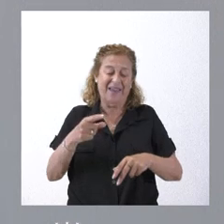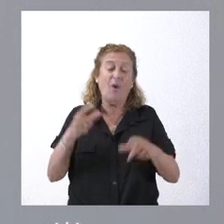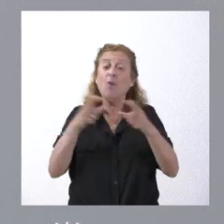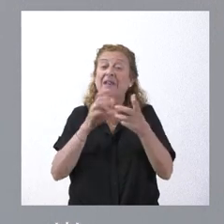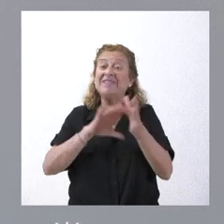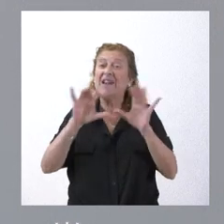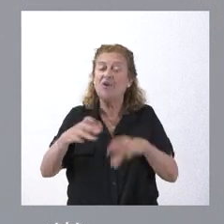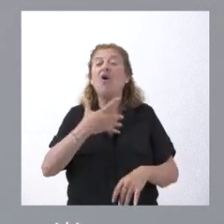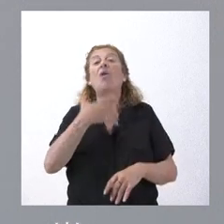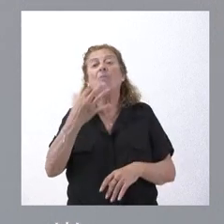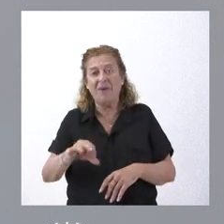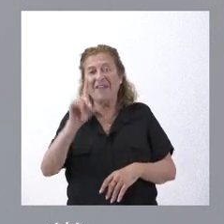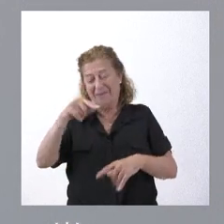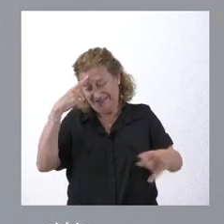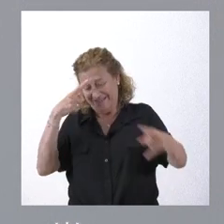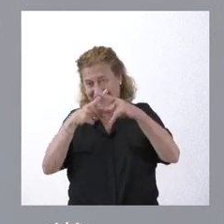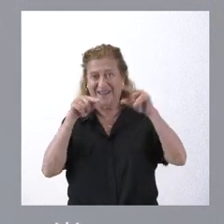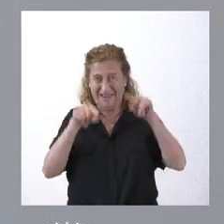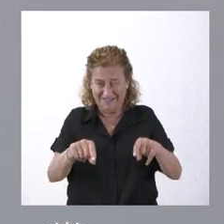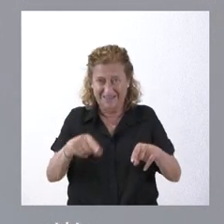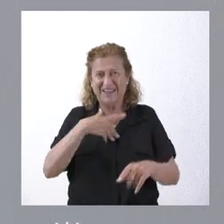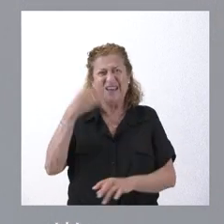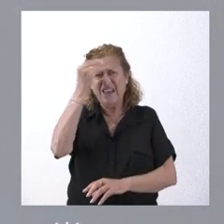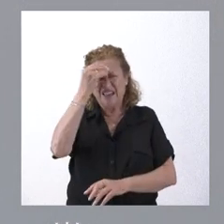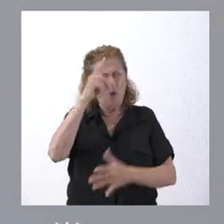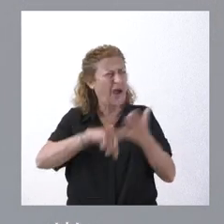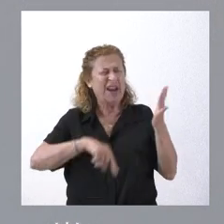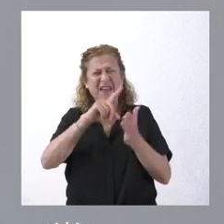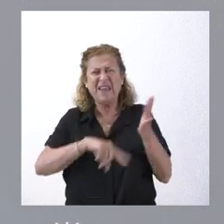Castilla y León pueda tener también esta finalidad. Creo que el alquiler